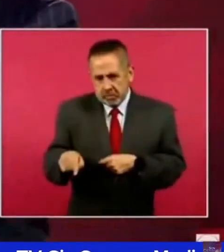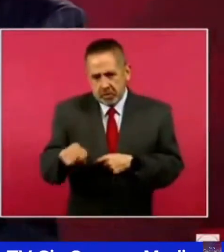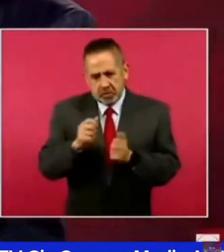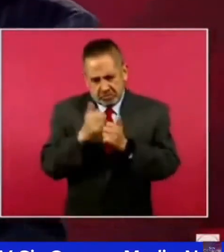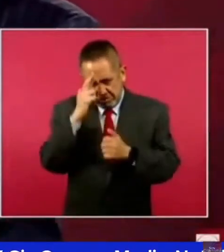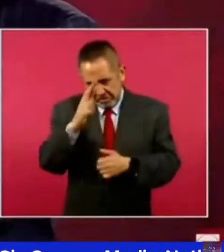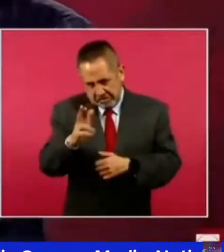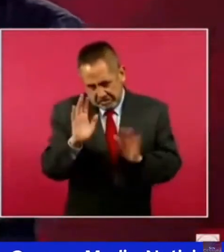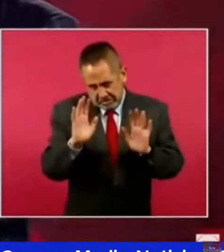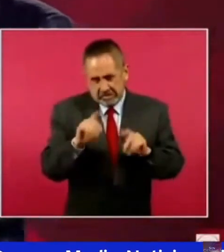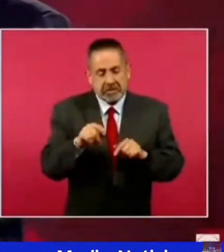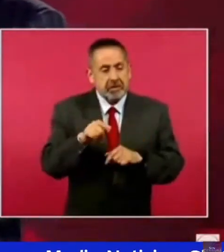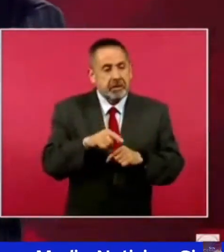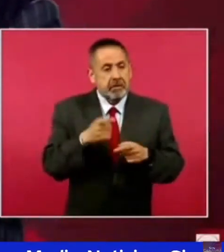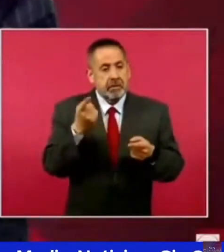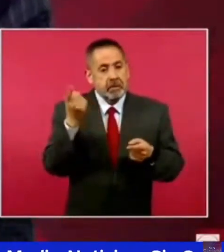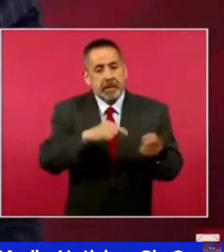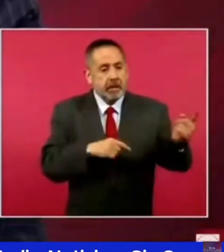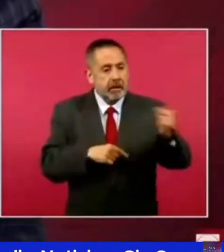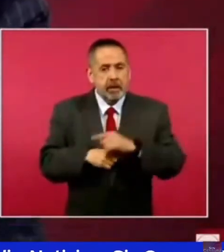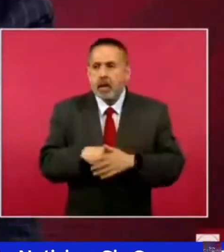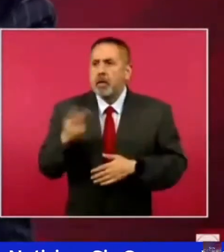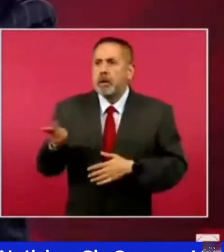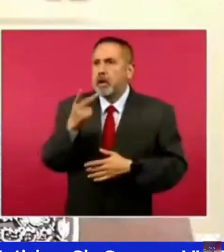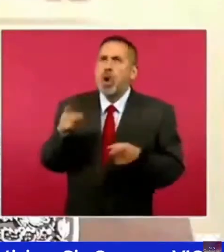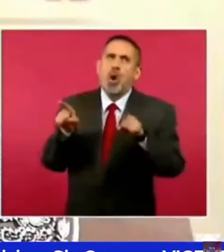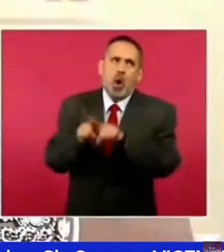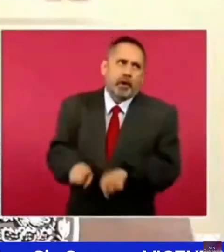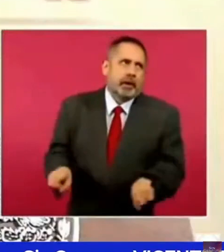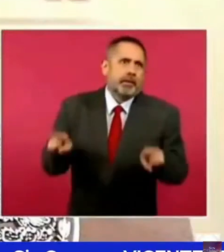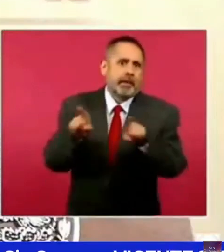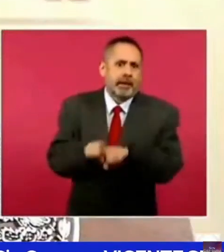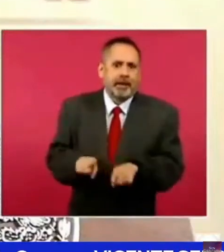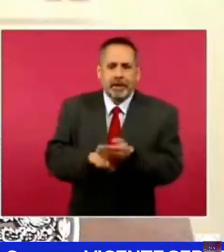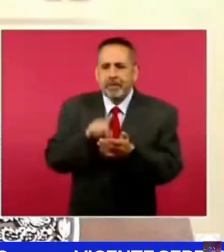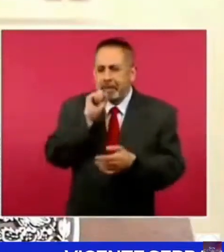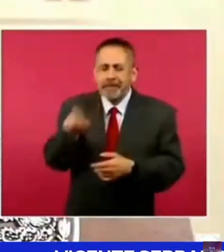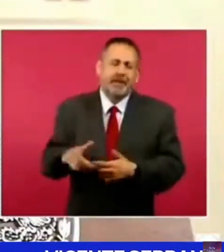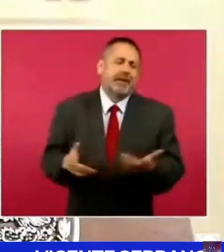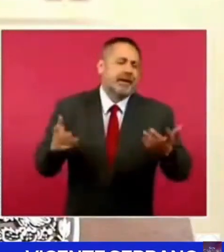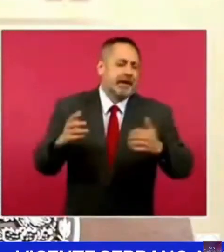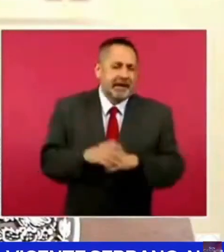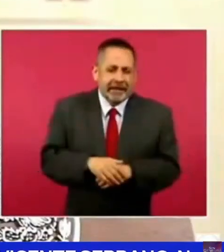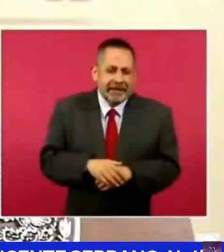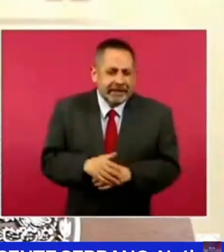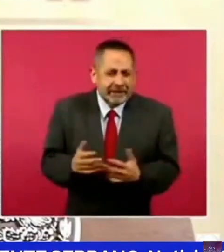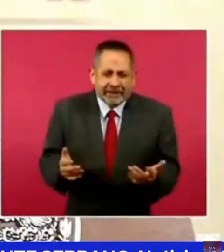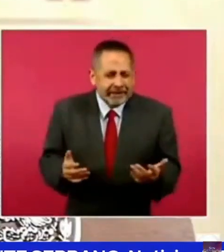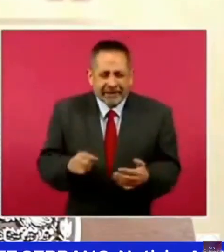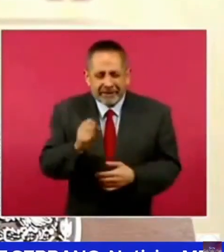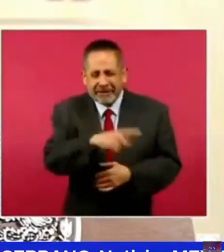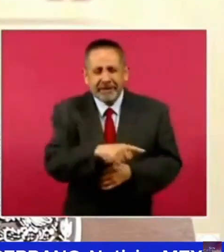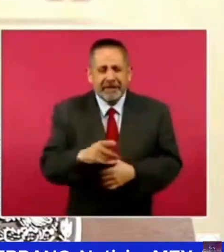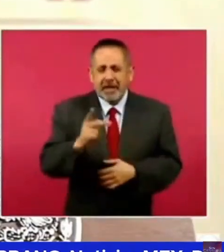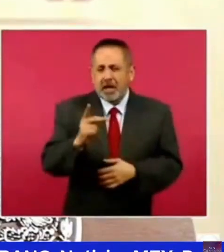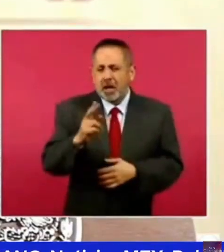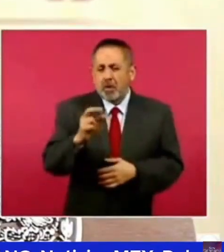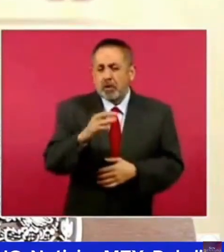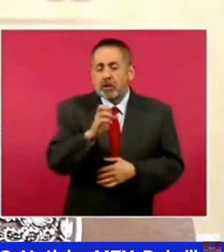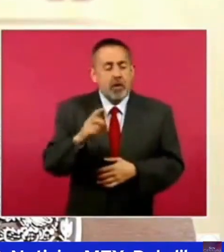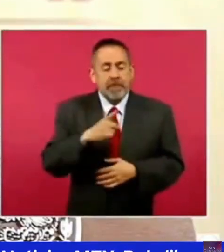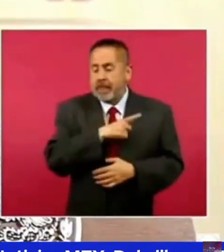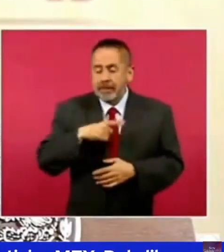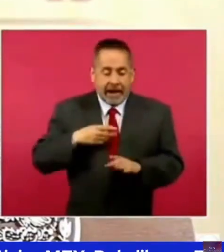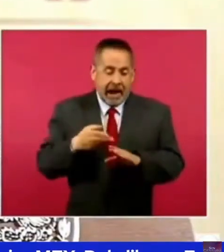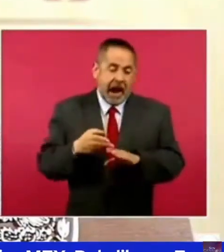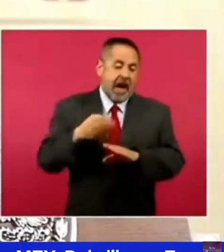todo respeto, a preguntarme sobre lo mismo, cuando proceso lo que debió hacer